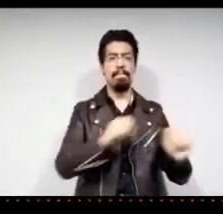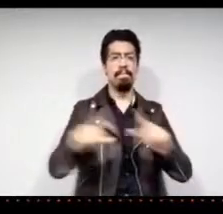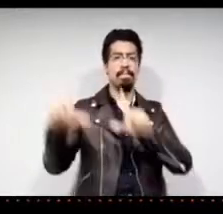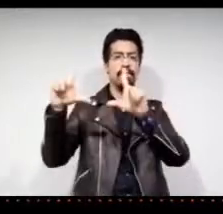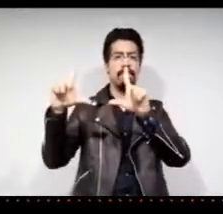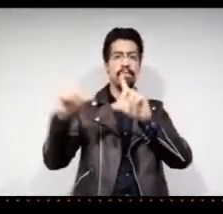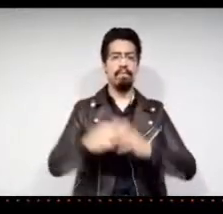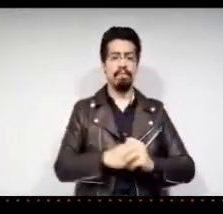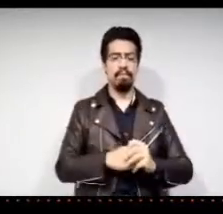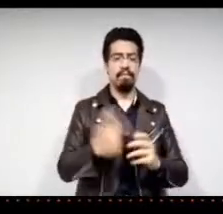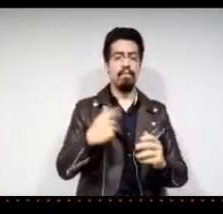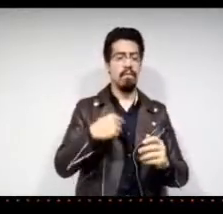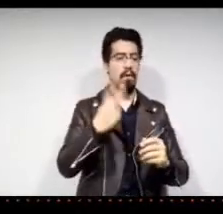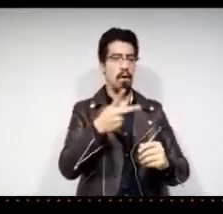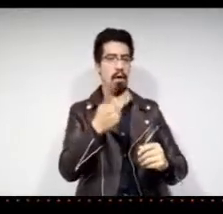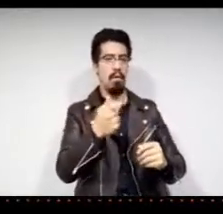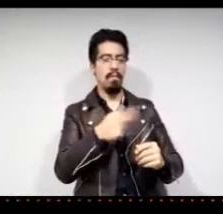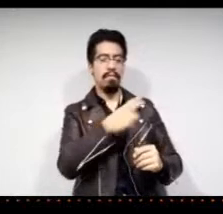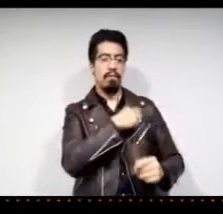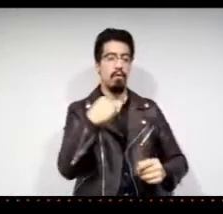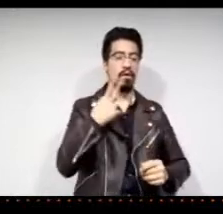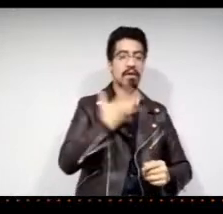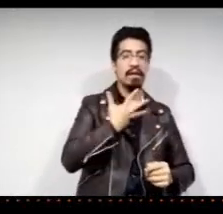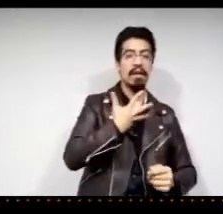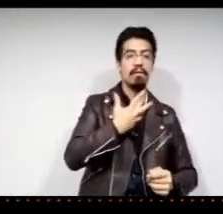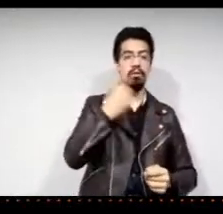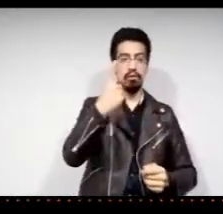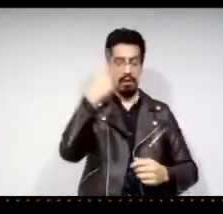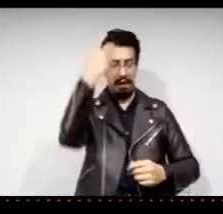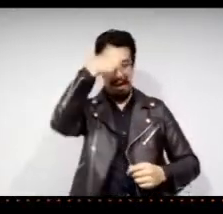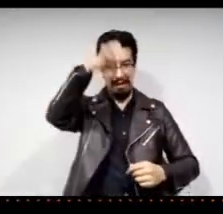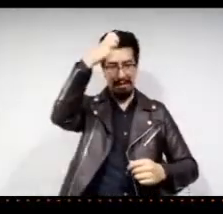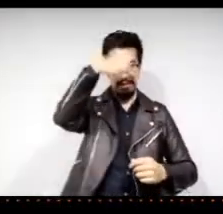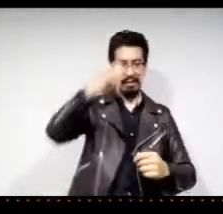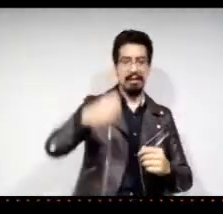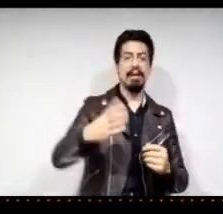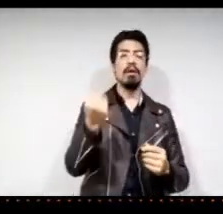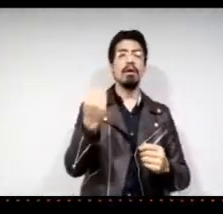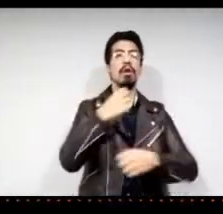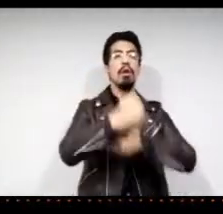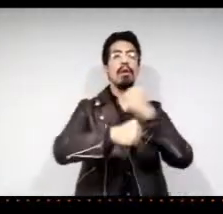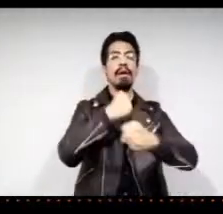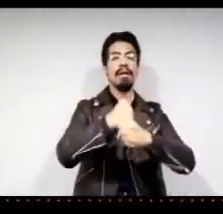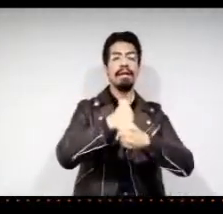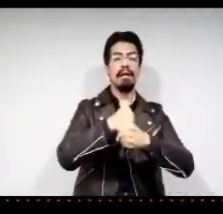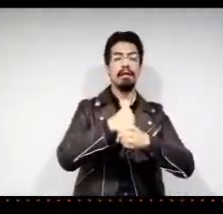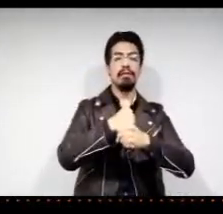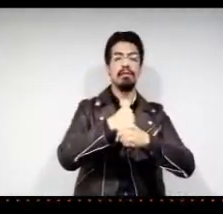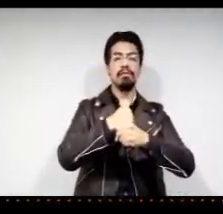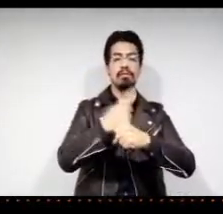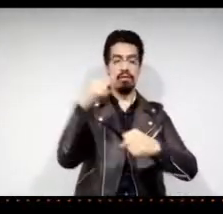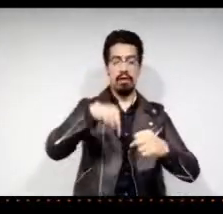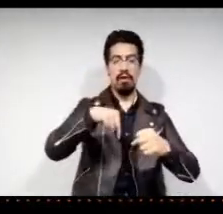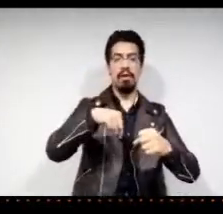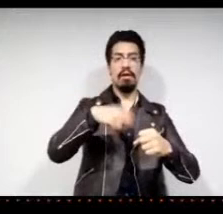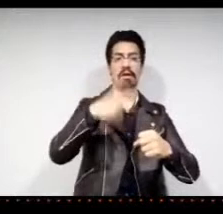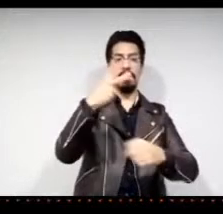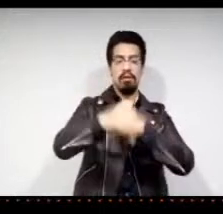Contestando a la pregunta, bueno, nosotros tenemos una experiencia de más de 30 años en educación a distancia. Este año estamos cumpliendo 31